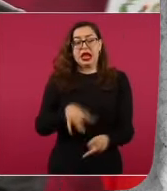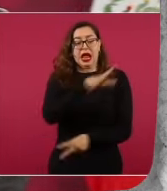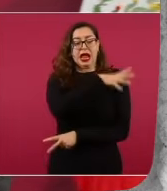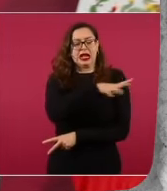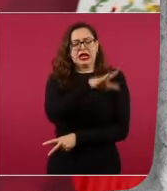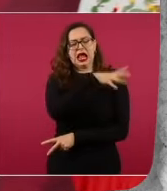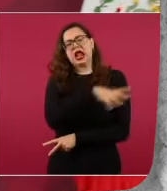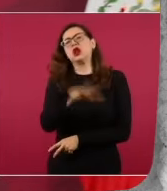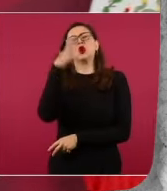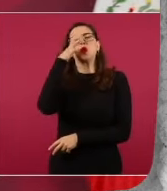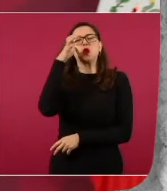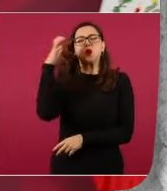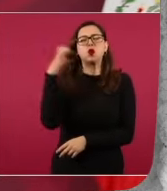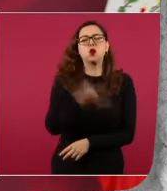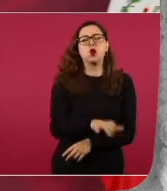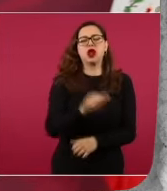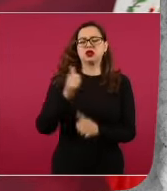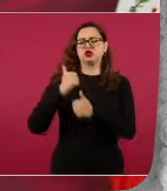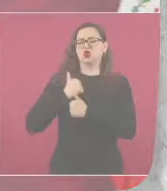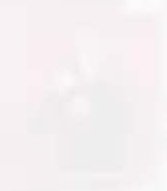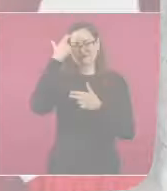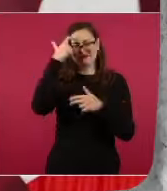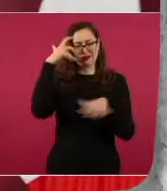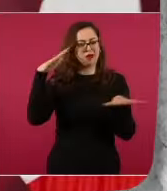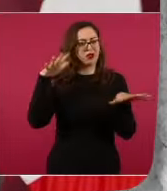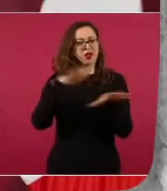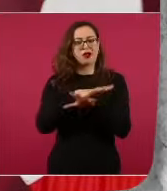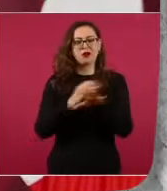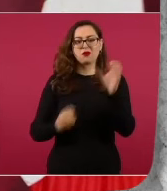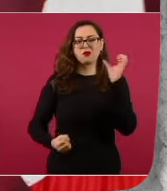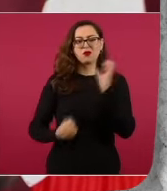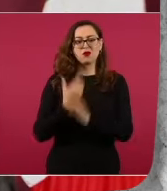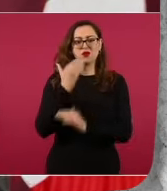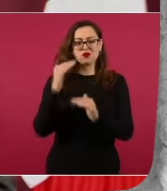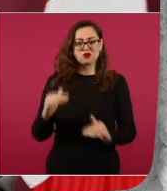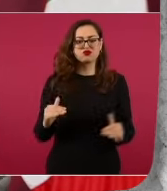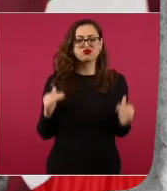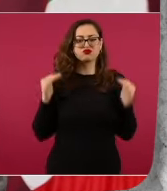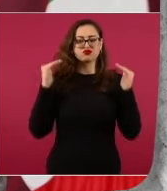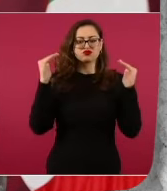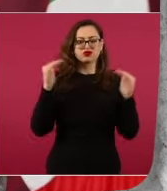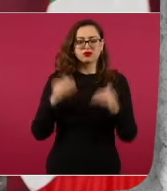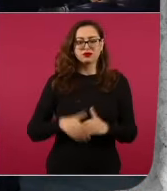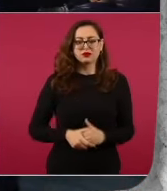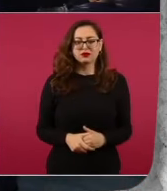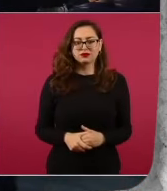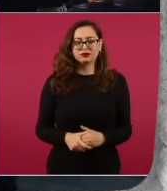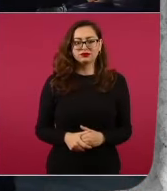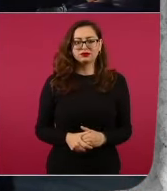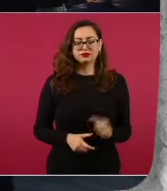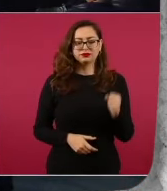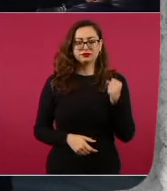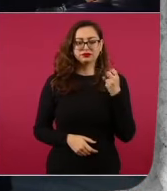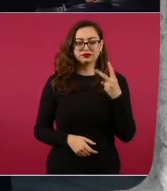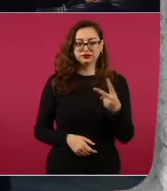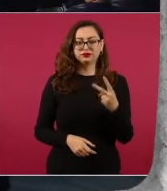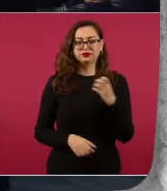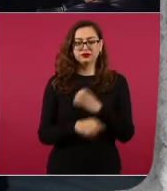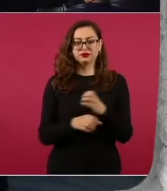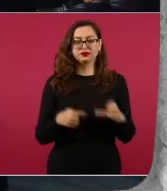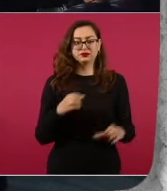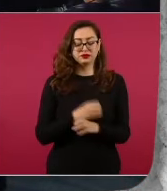más sanguinarios. Además, hay dos cosas. Una que menciona,